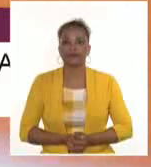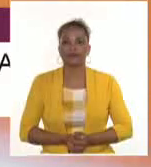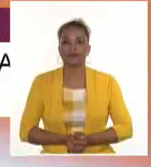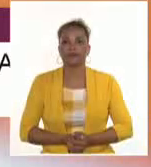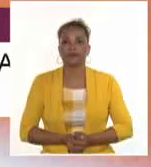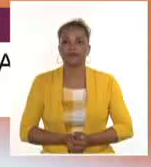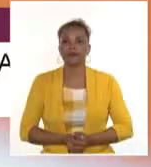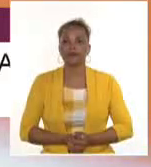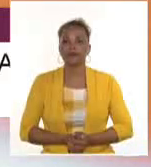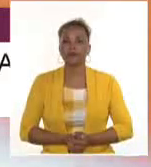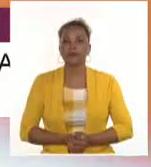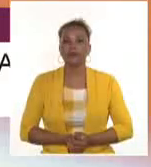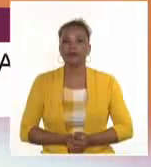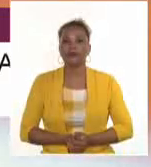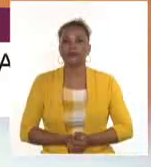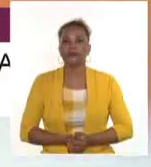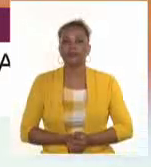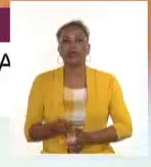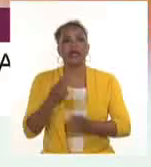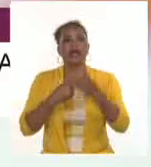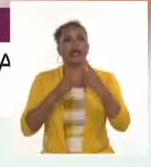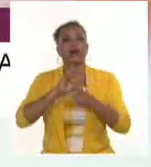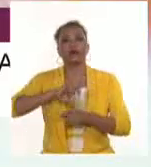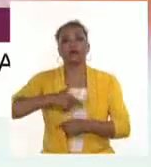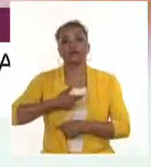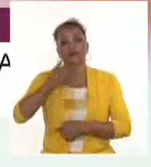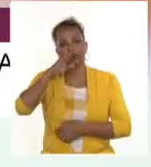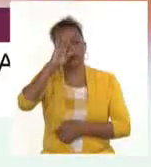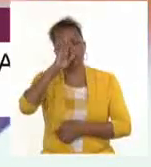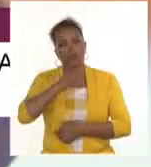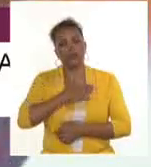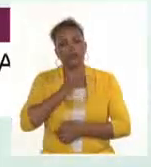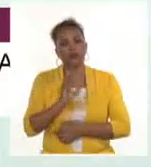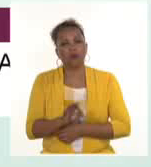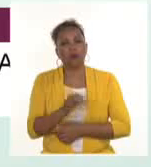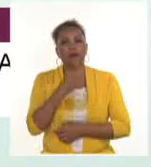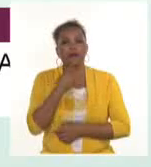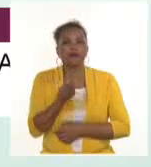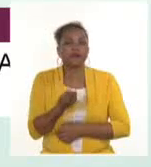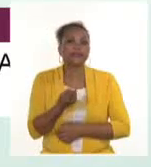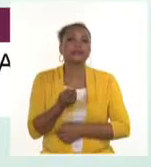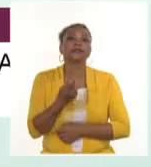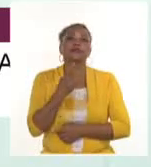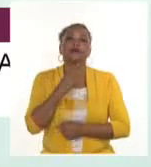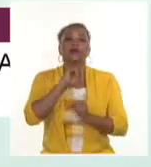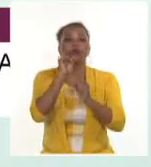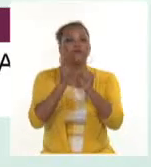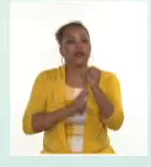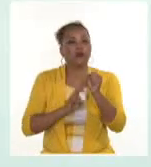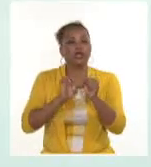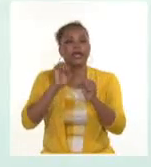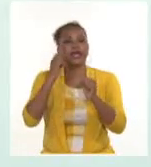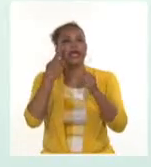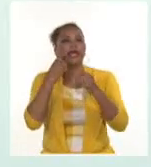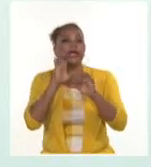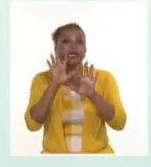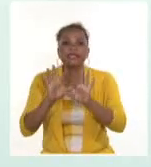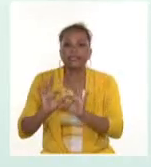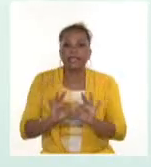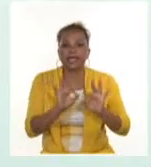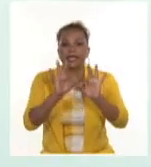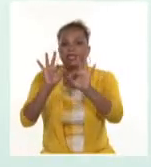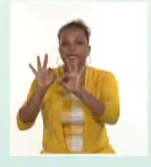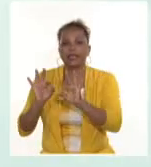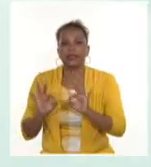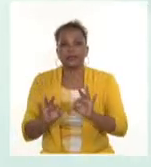cubana es un clásico de la cultura cubana y lo es por sus extraordinarios valores estéticos y por la contundencia